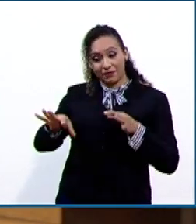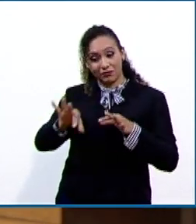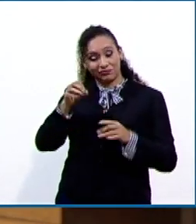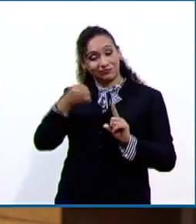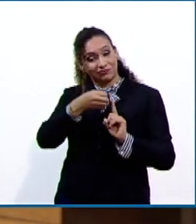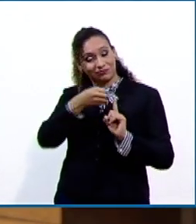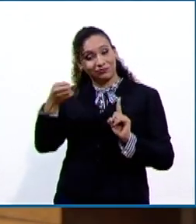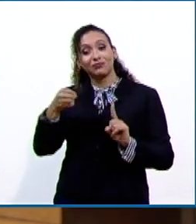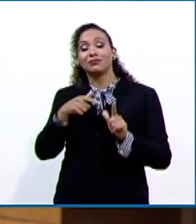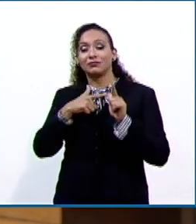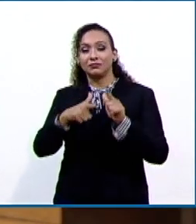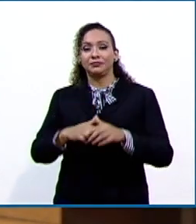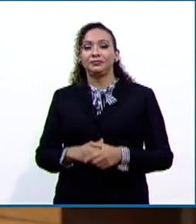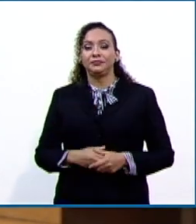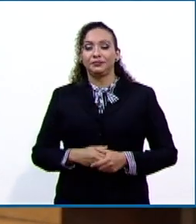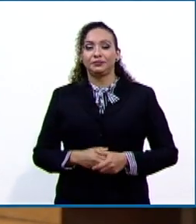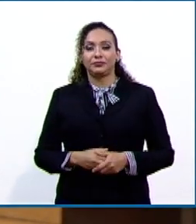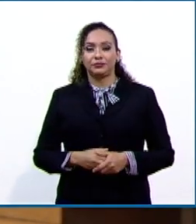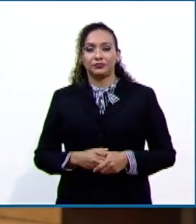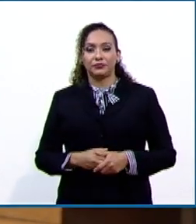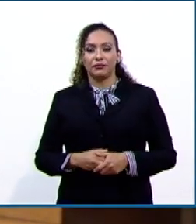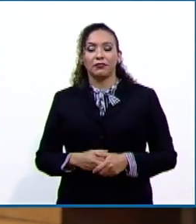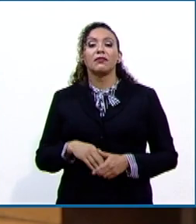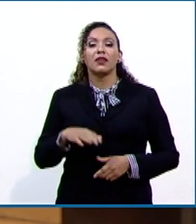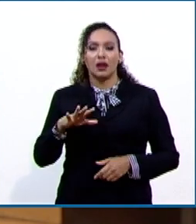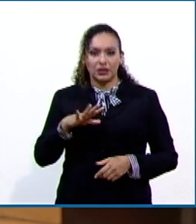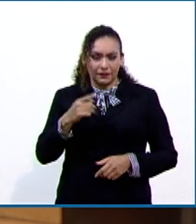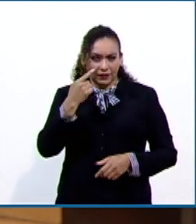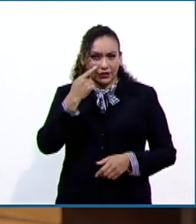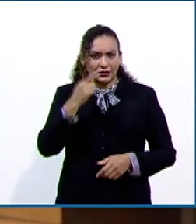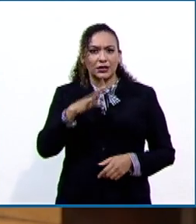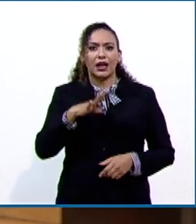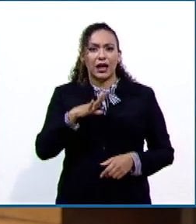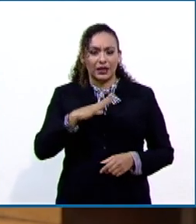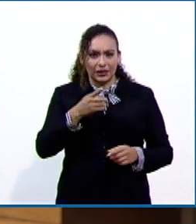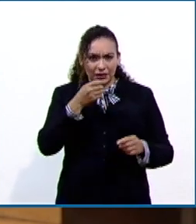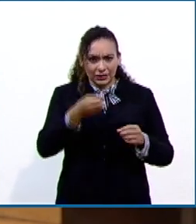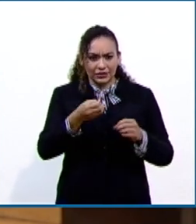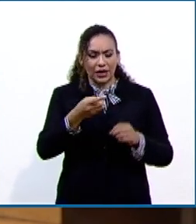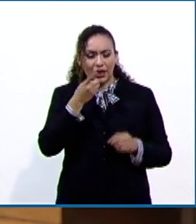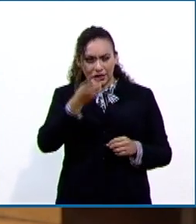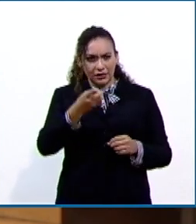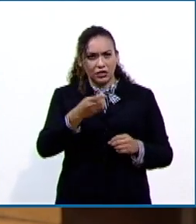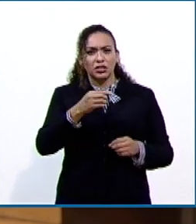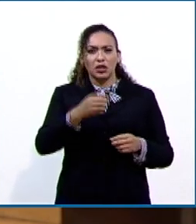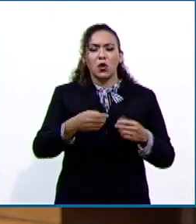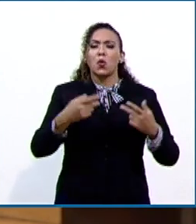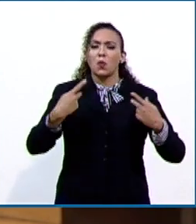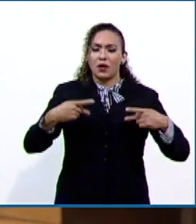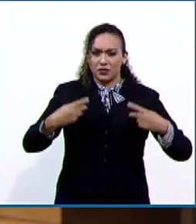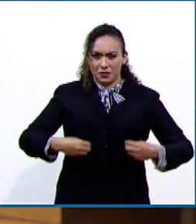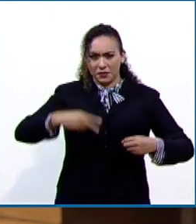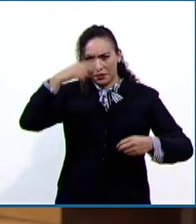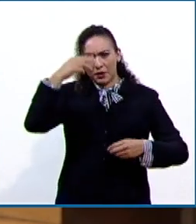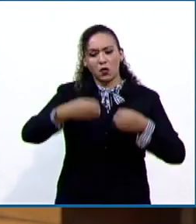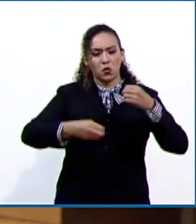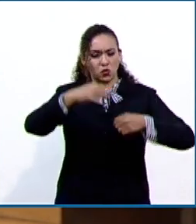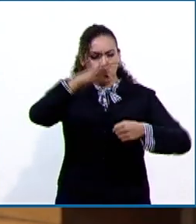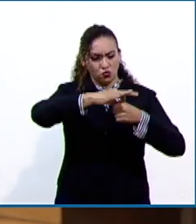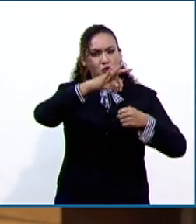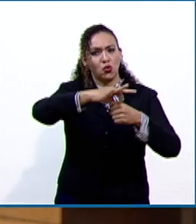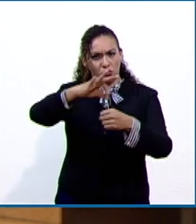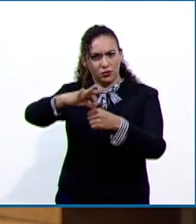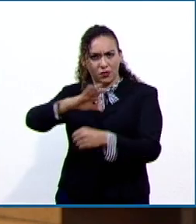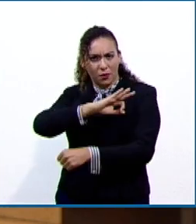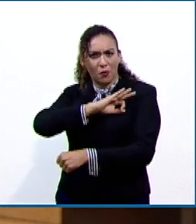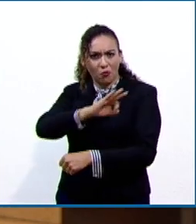se propone garantiza el ejercicio de la función electoral, es decir, que haya elecciones, que los mexicanos puedan votar, que puedan llevar el tema